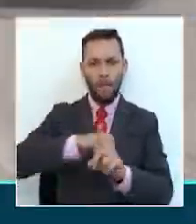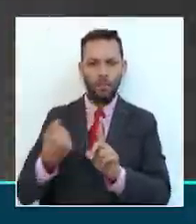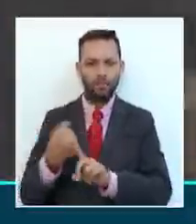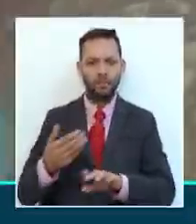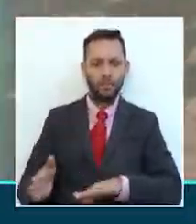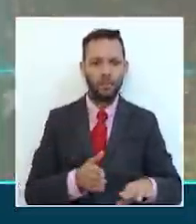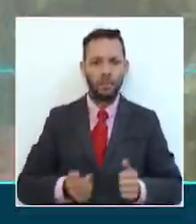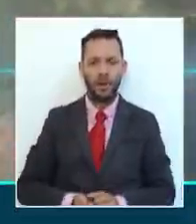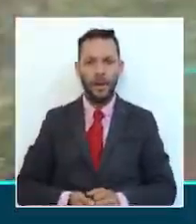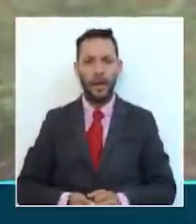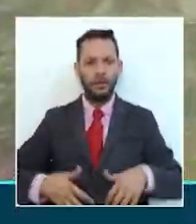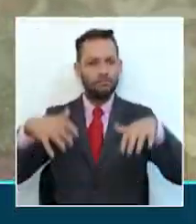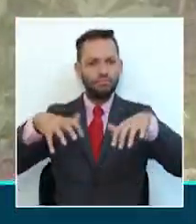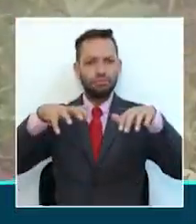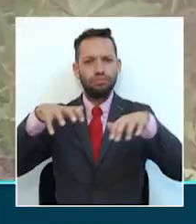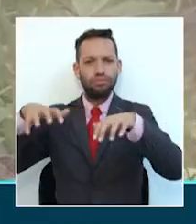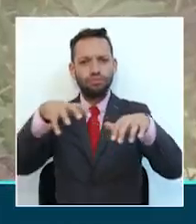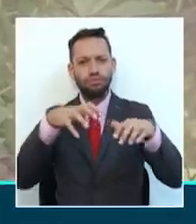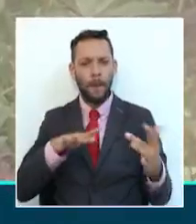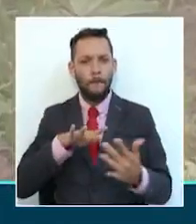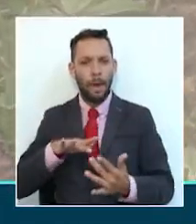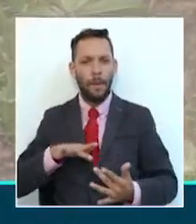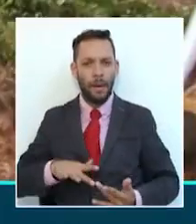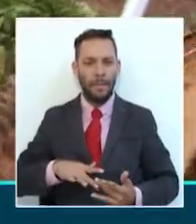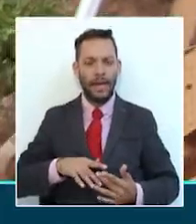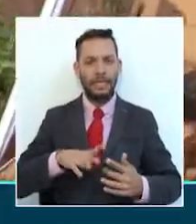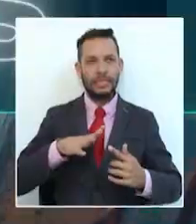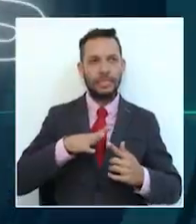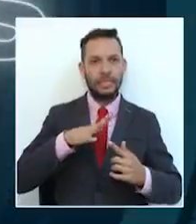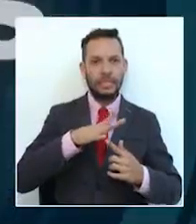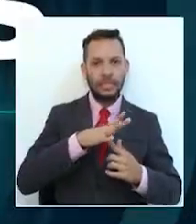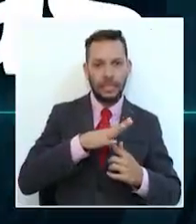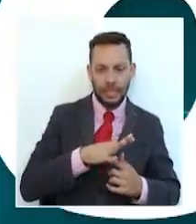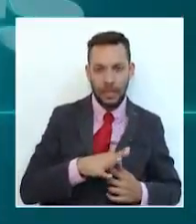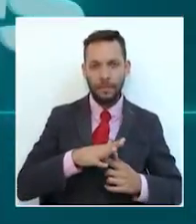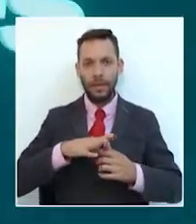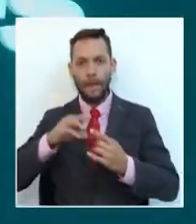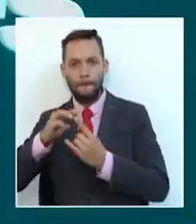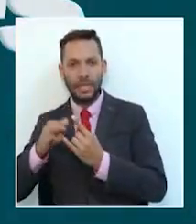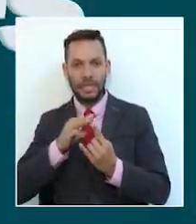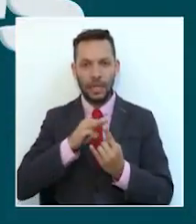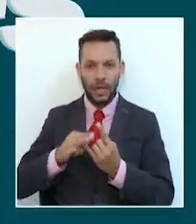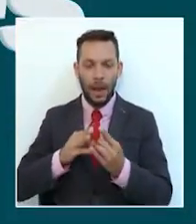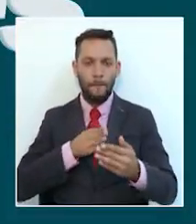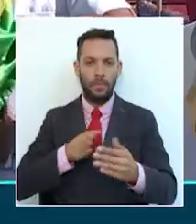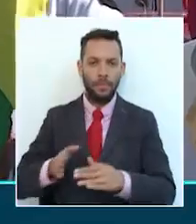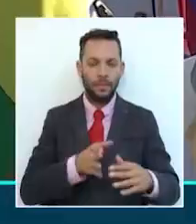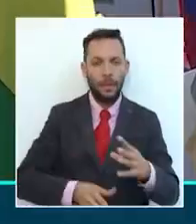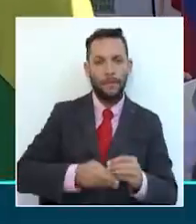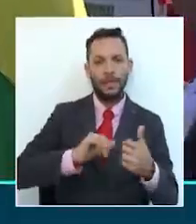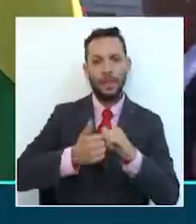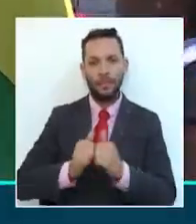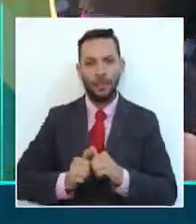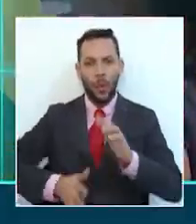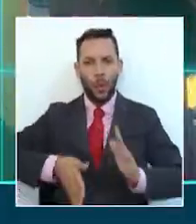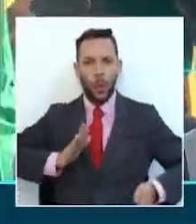Lluvias originaron cierre parcial en la conexión vial Salamina-Manzanares. Y en los deportes, la